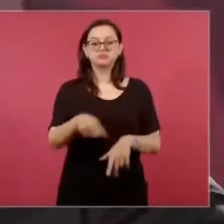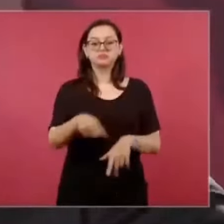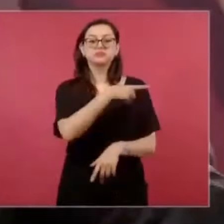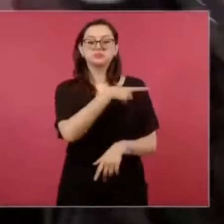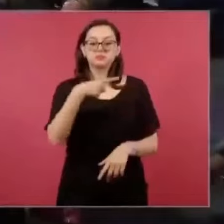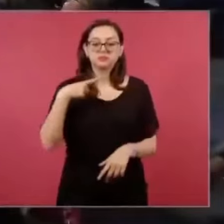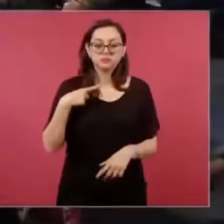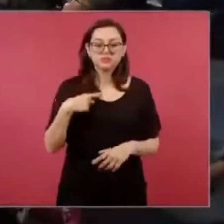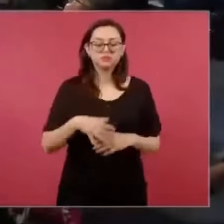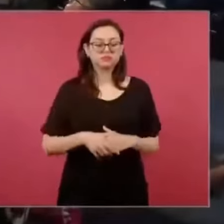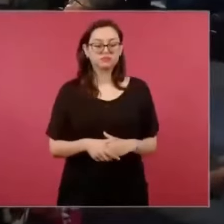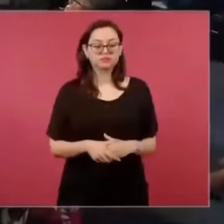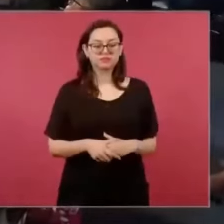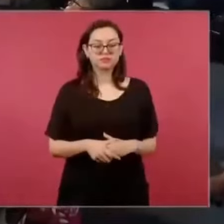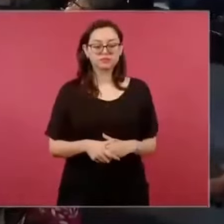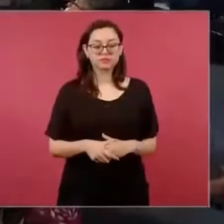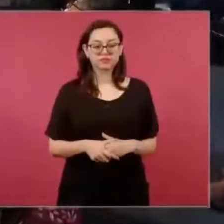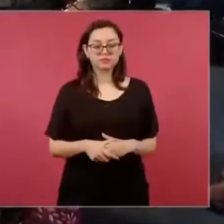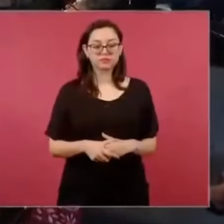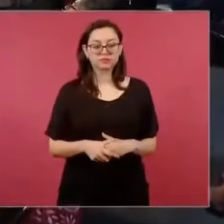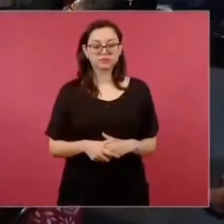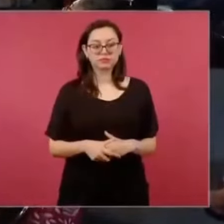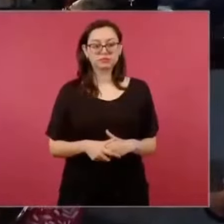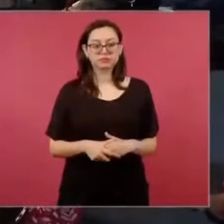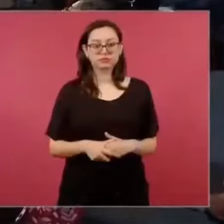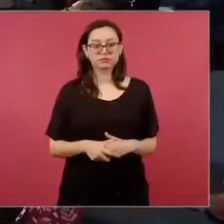que va a